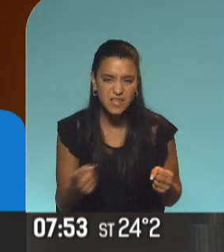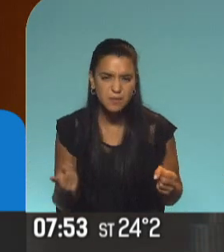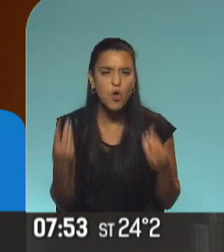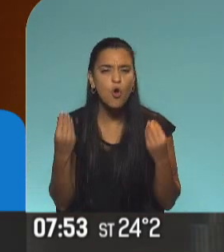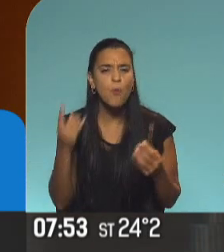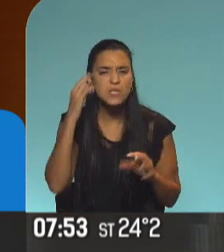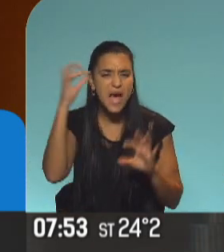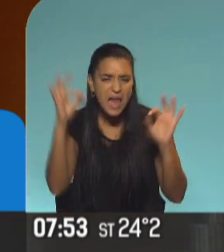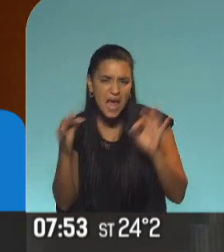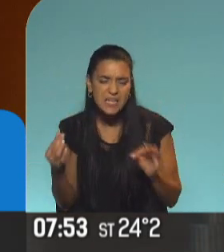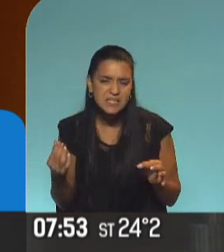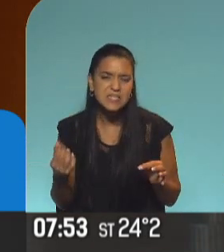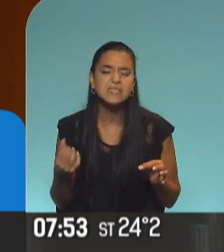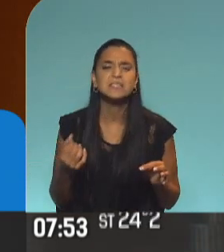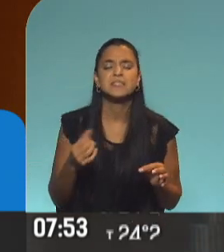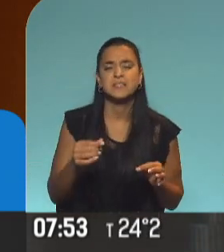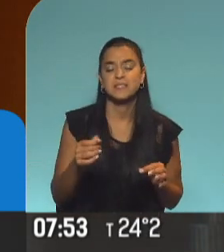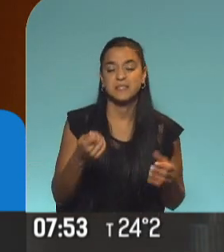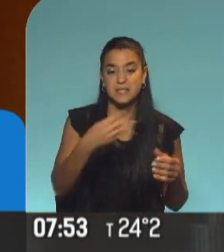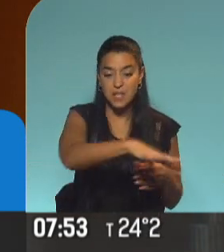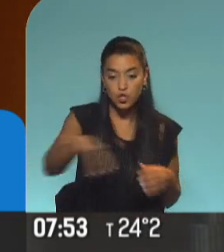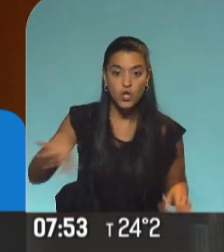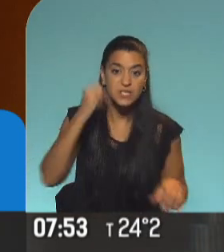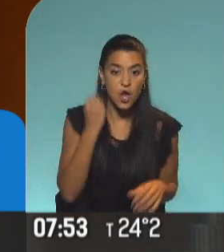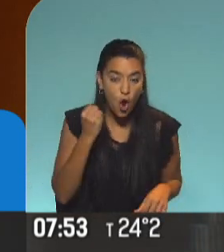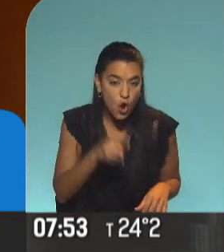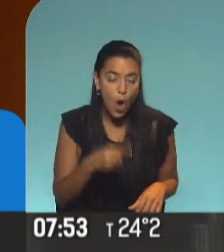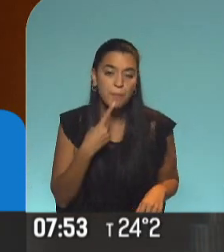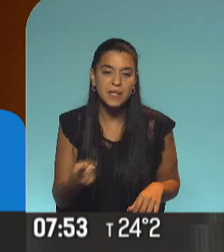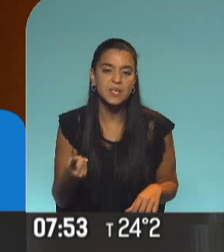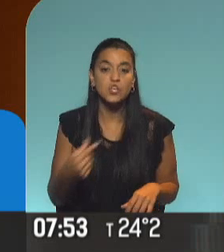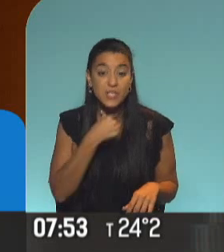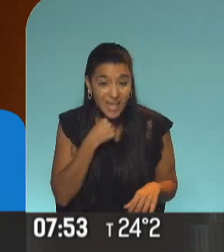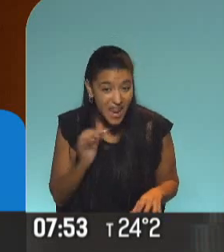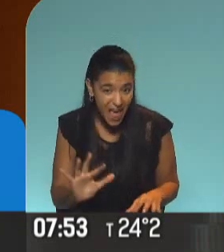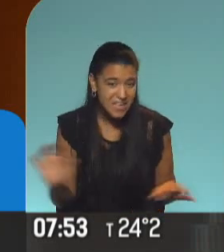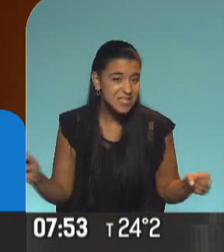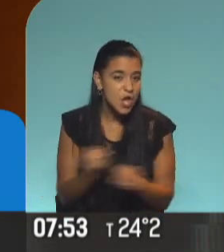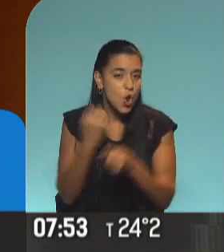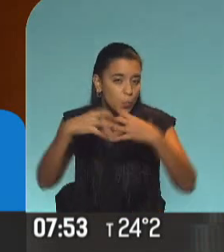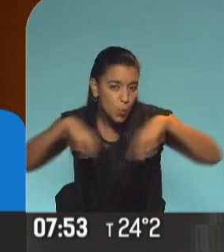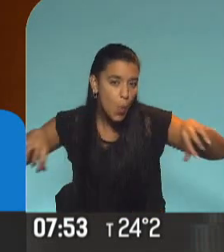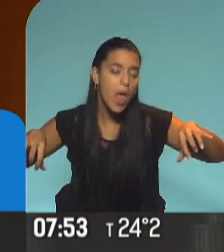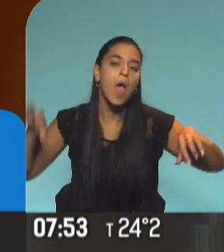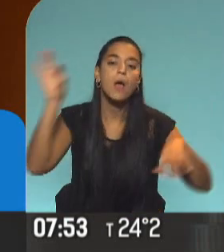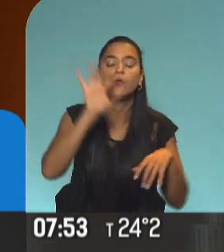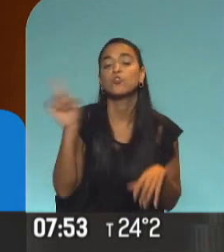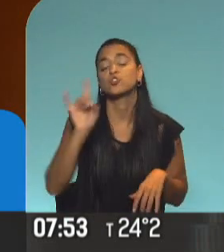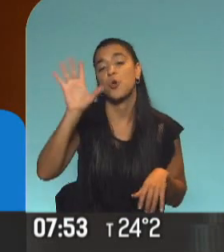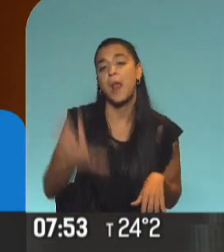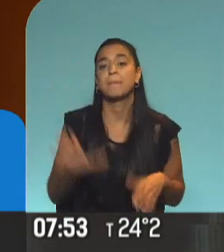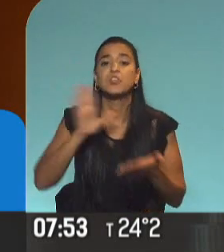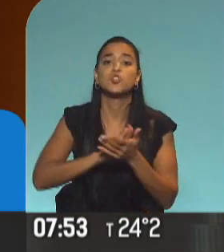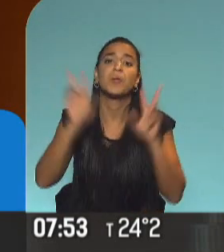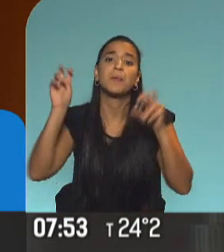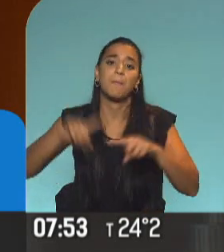el análisis? Estos sectores económicos son los que de alguna manera conspiran permanentemente, no solamente sobre la gestión política, sino